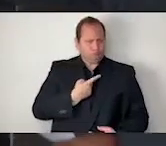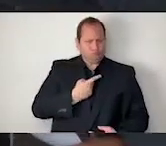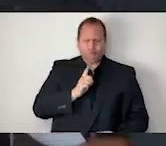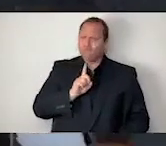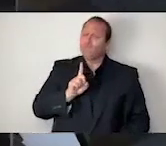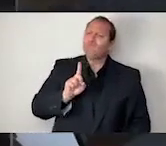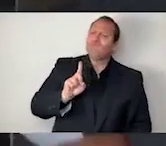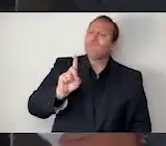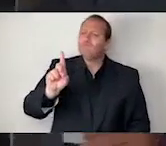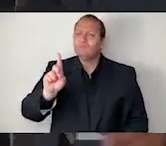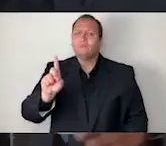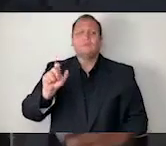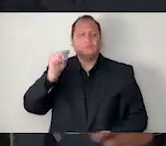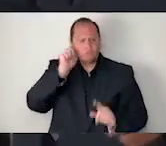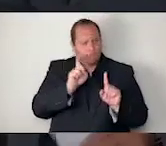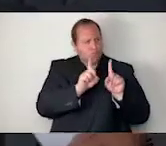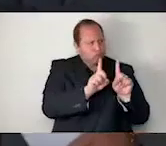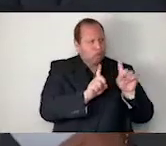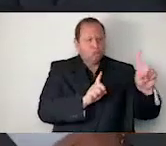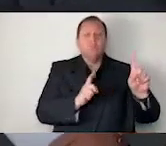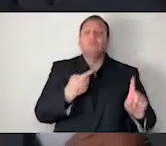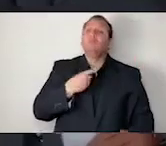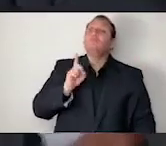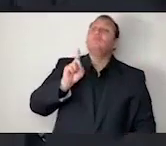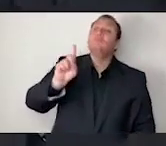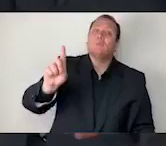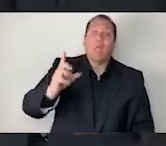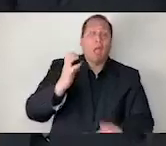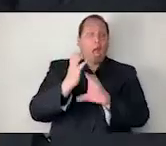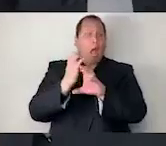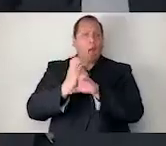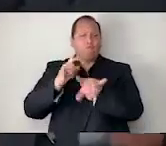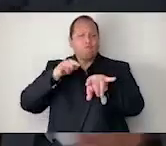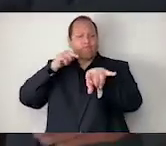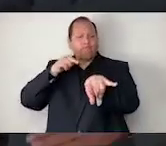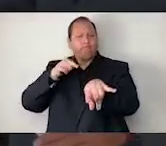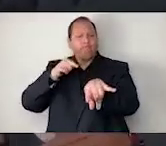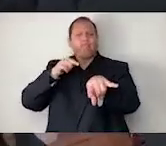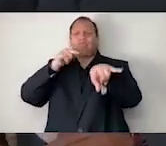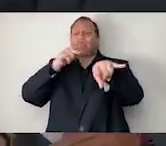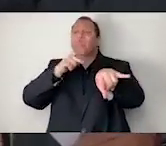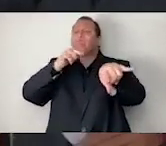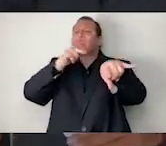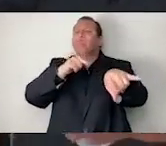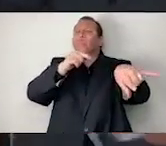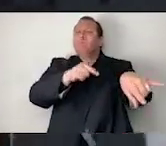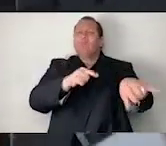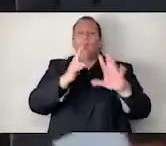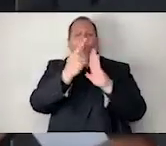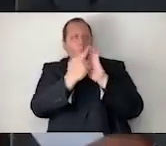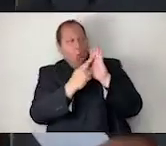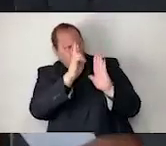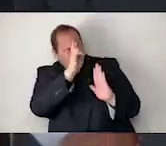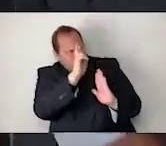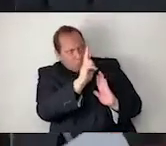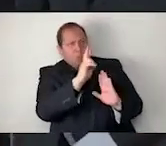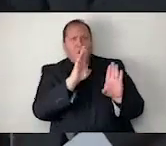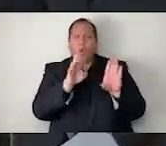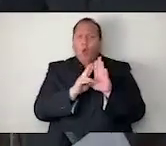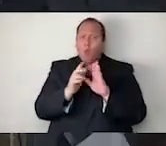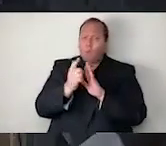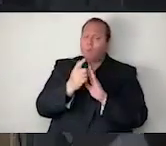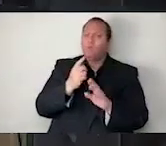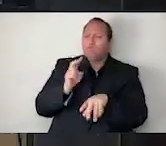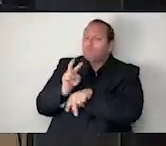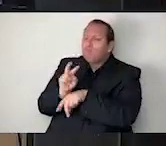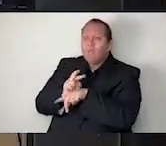tiempo llegamos y los camiones estaban formados sin respetar las medidas de seguridad e higiene nunca observamos que sanitizar